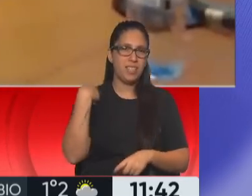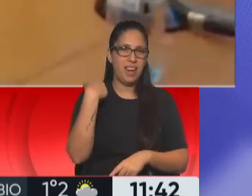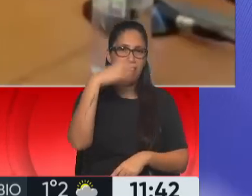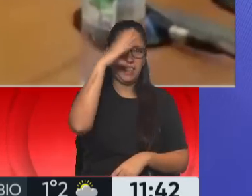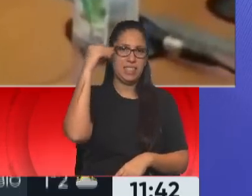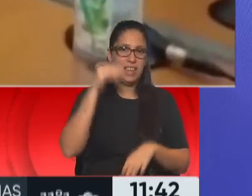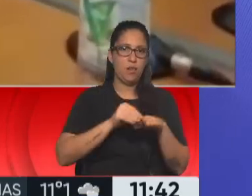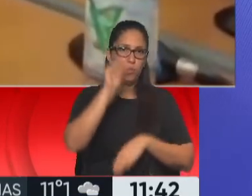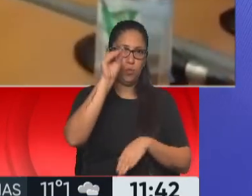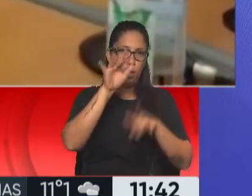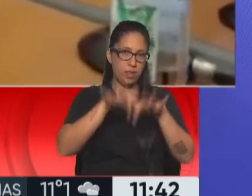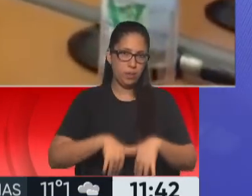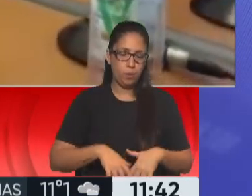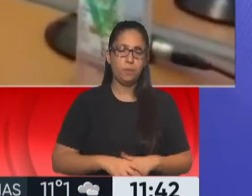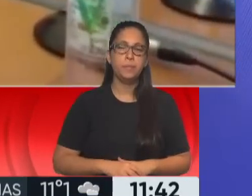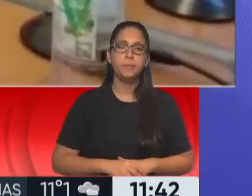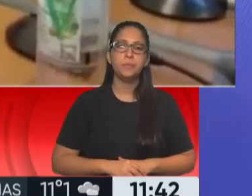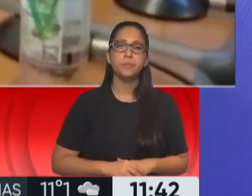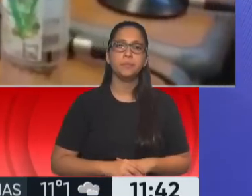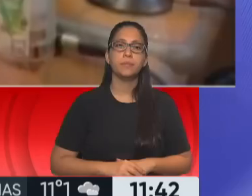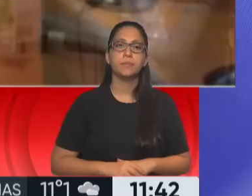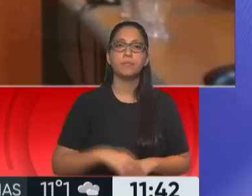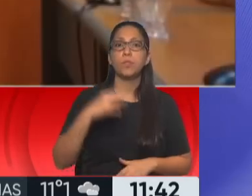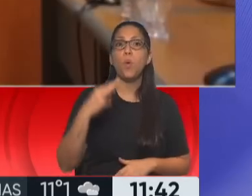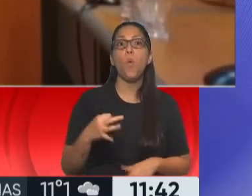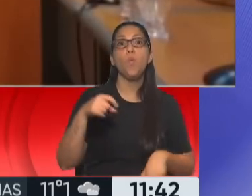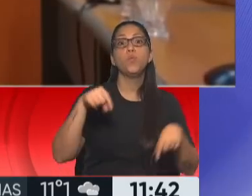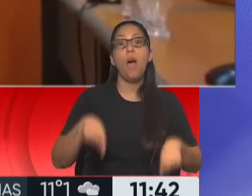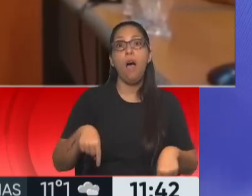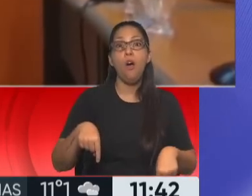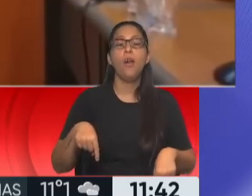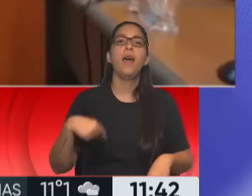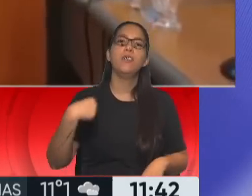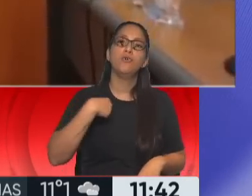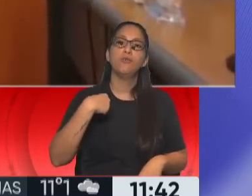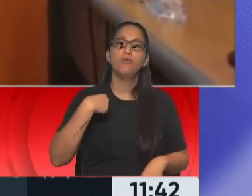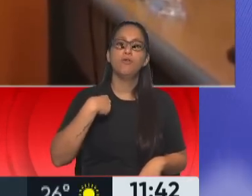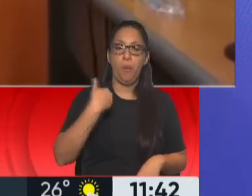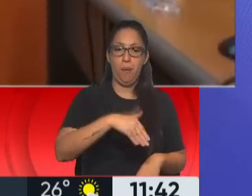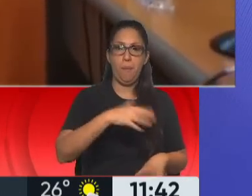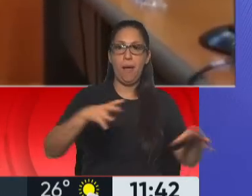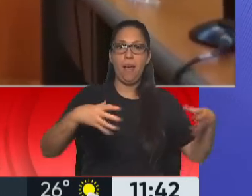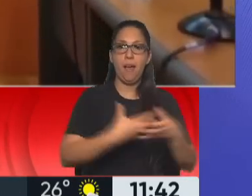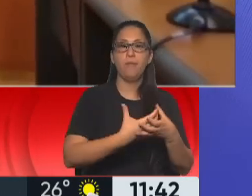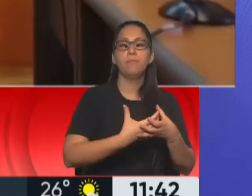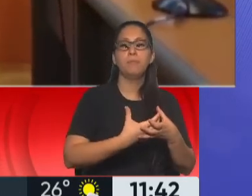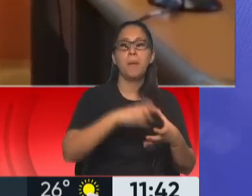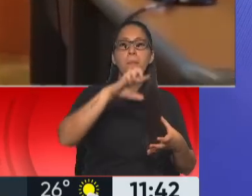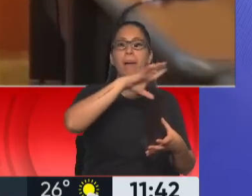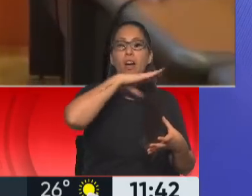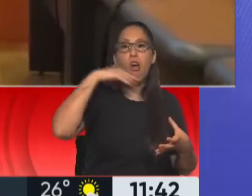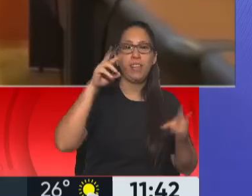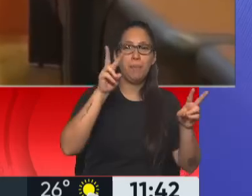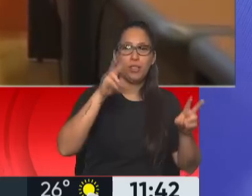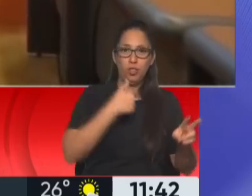ex vicepresidenta. Justo ahora que dice ella, voy a ser la presidenta del peronismo, la presidenta del PJ. Y preguntarte